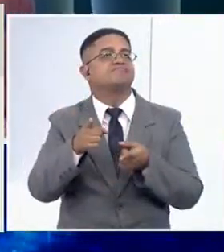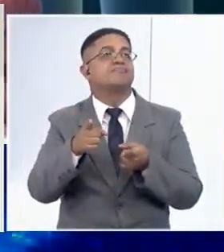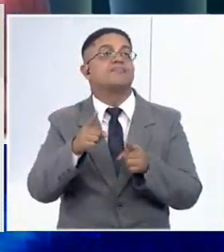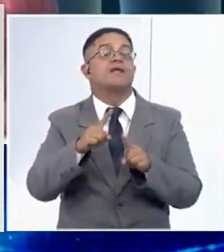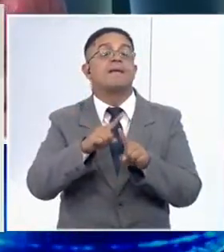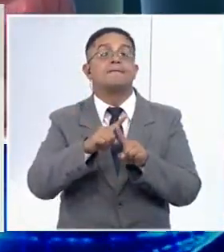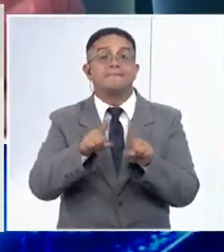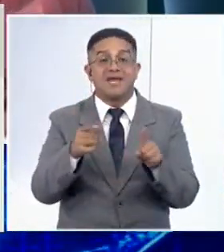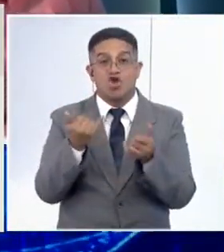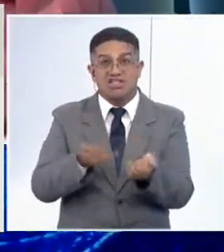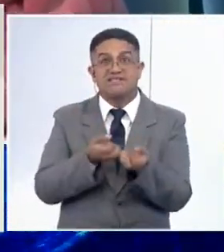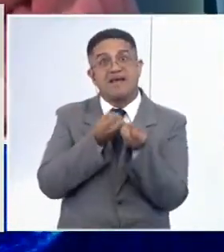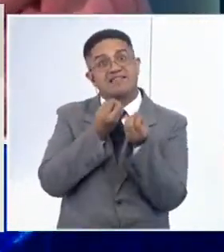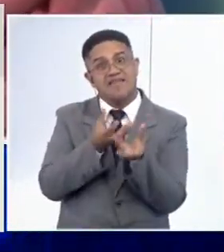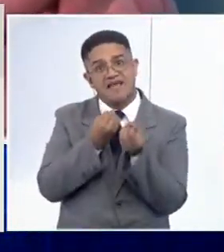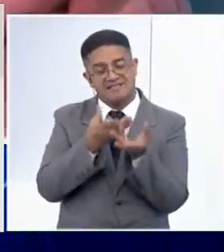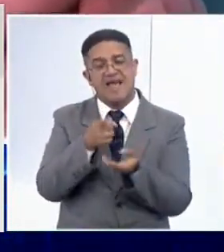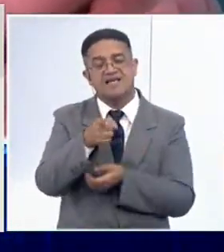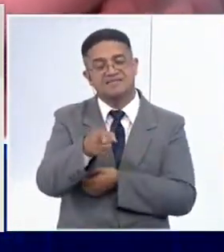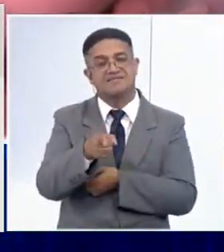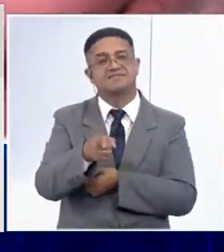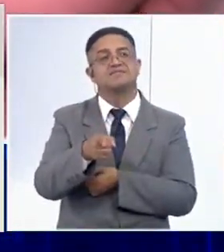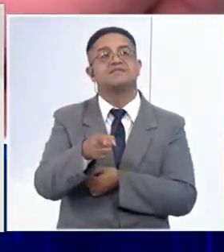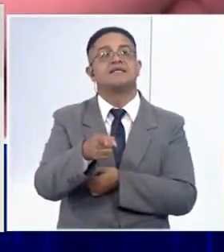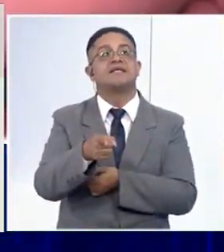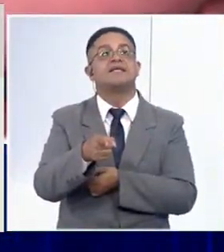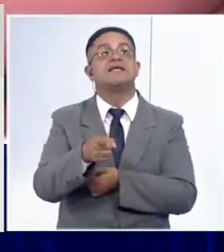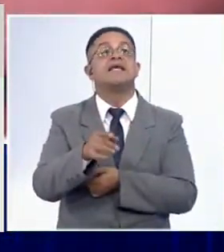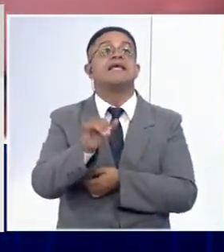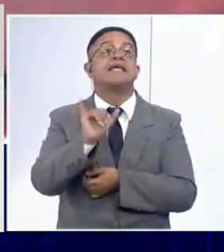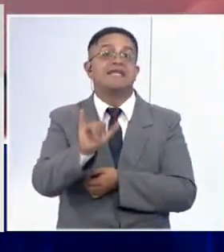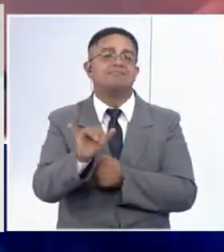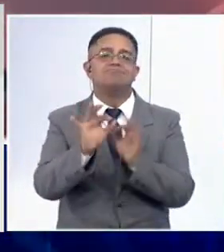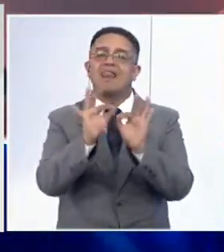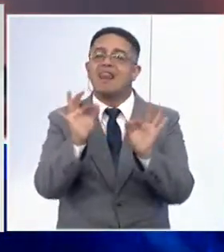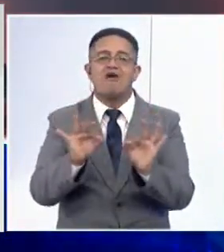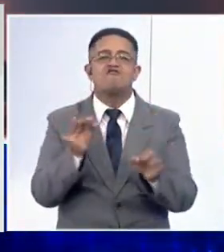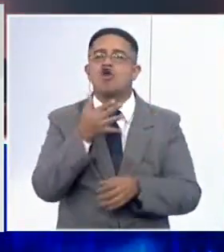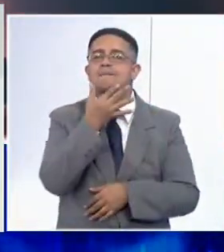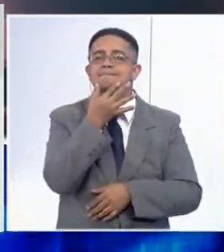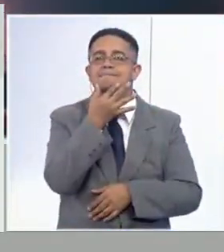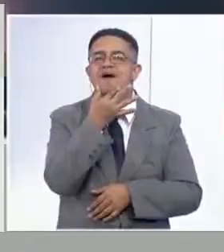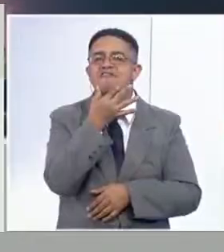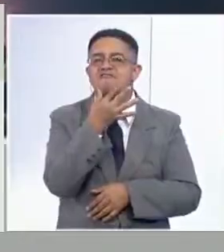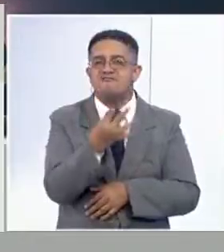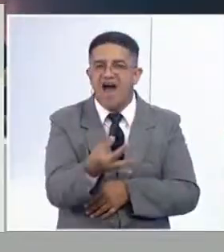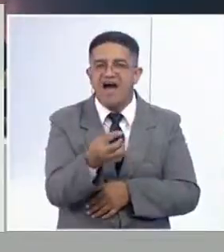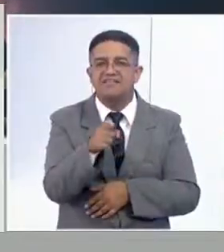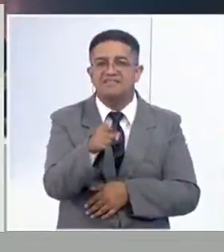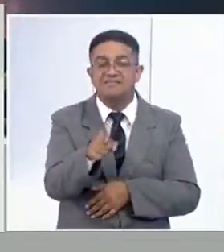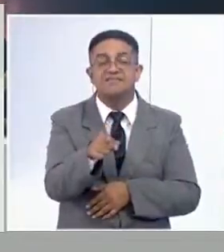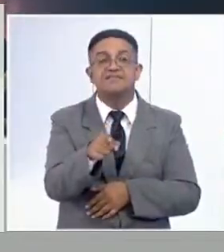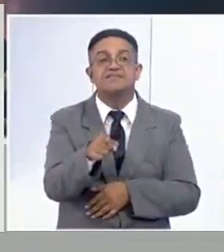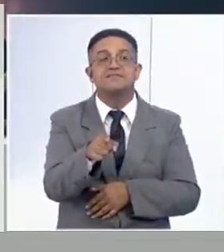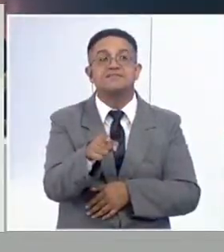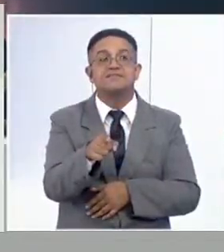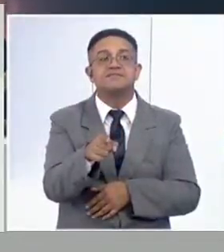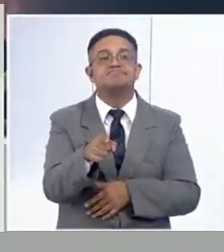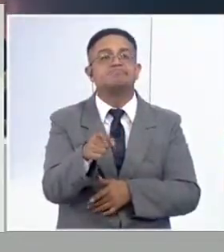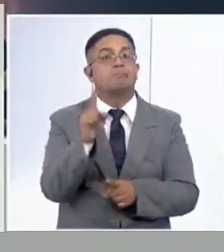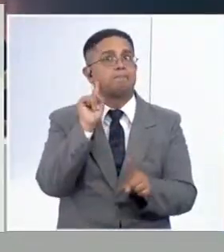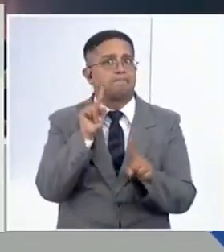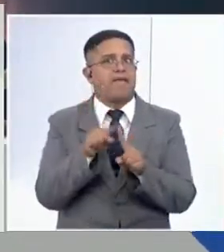que estamos hablando de la coledocolitiasis, que son patologías benignas, y la forma más sencilla, y digo